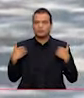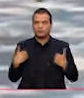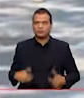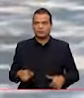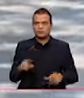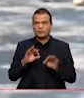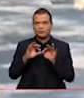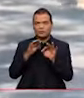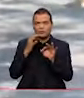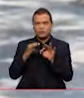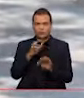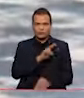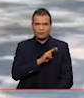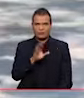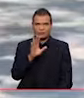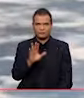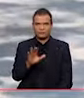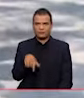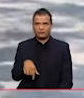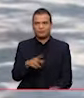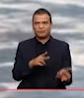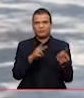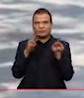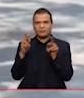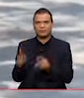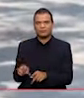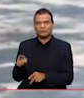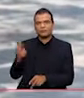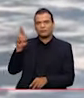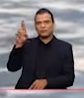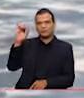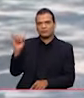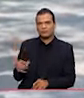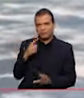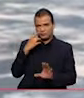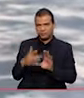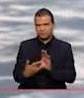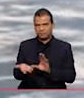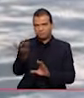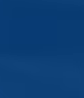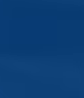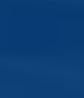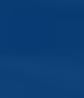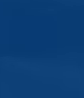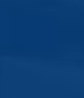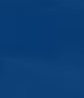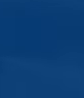Unión Valle, desde este lado del puente. Jefferson Bolívar, Telepacífico Noticias.